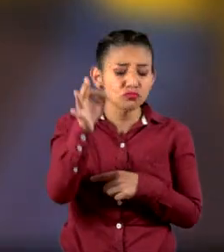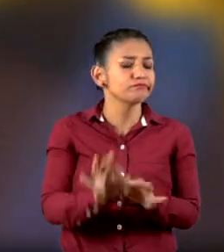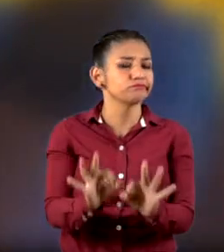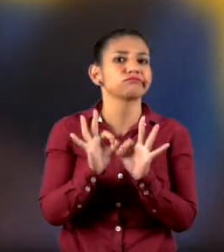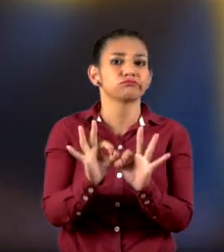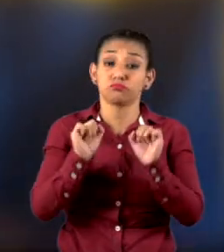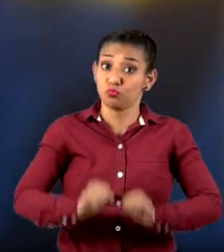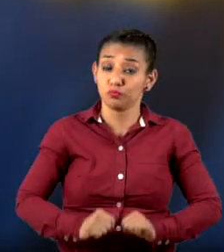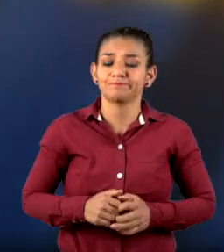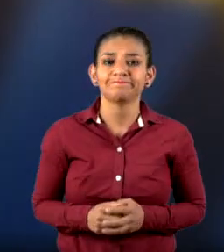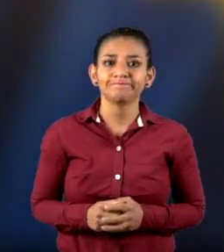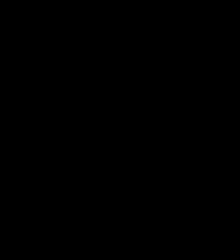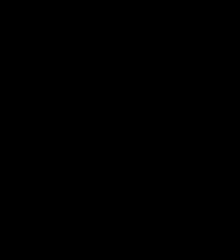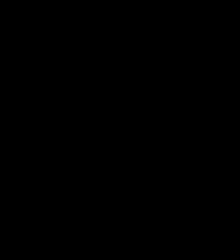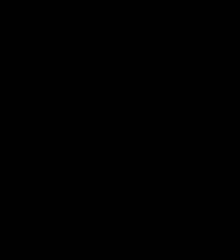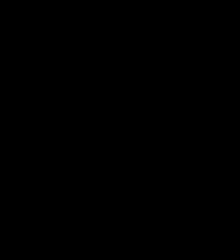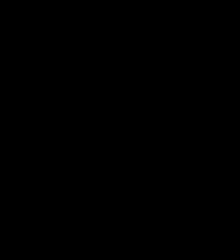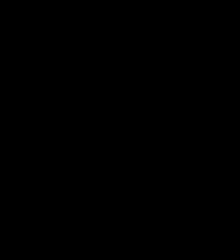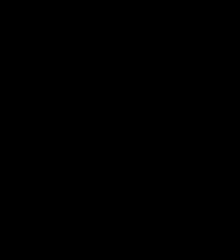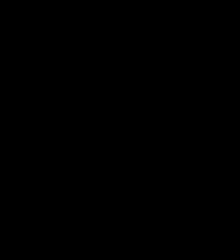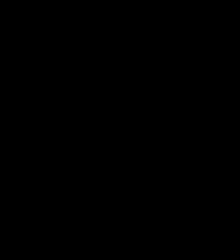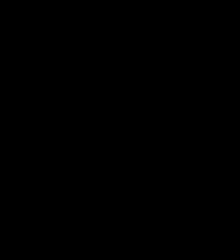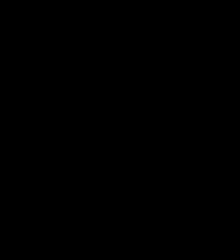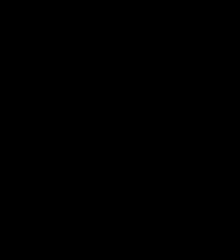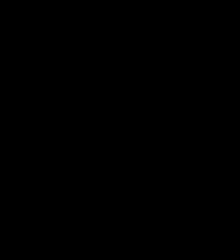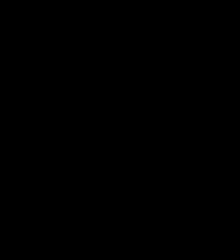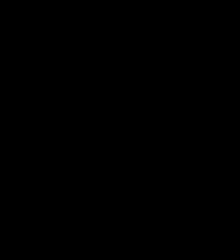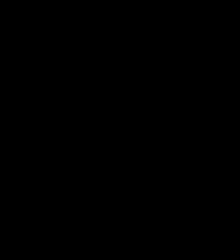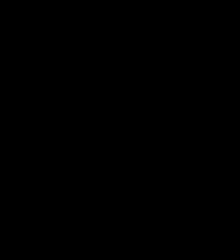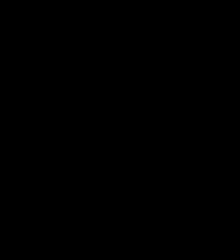vida que son determinantes para su futuro Lenin presidente vota todo 35